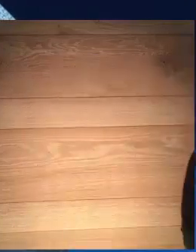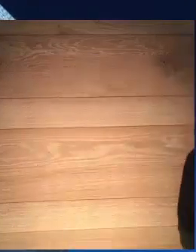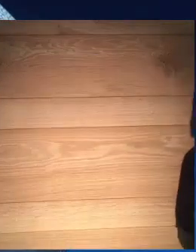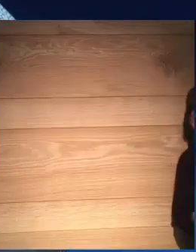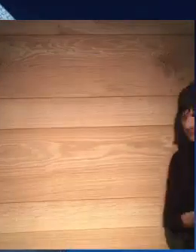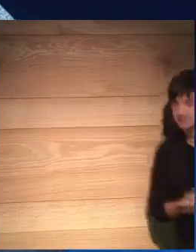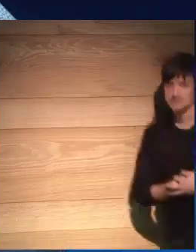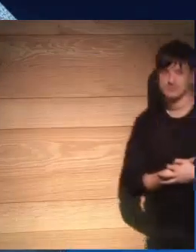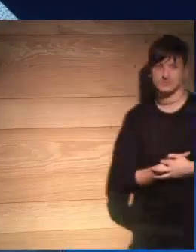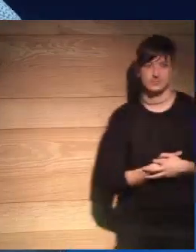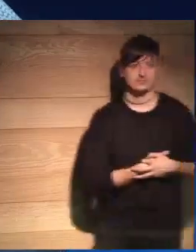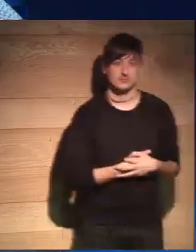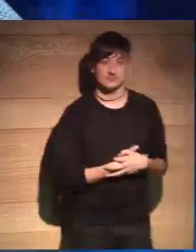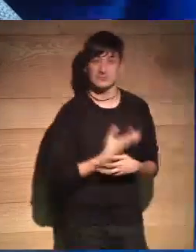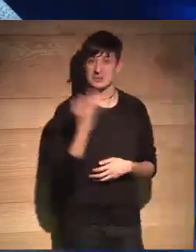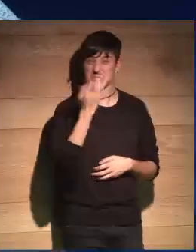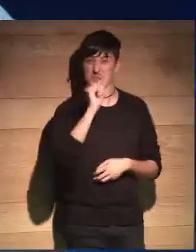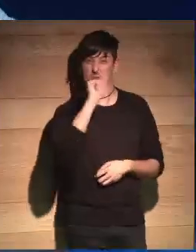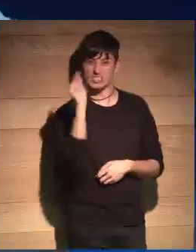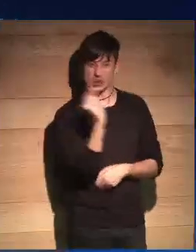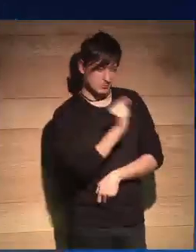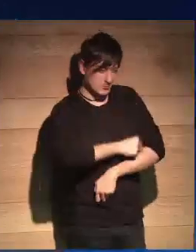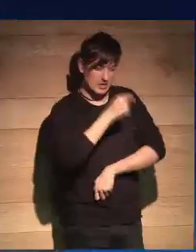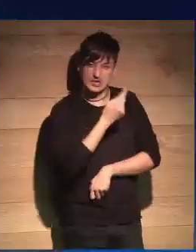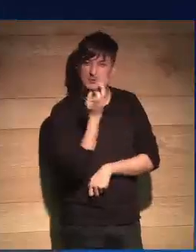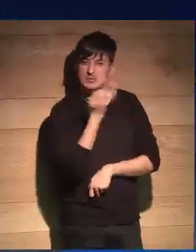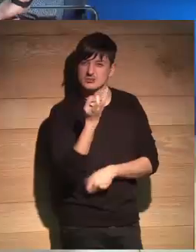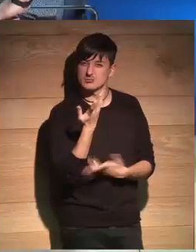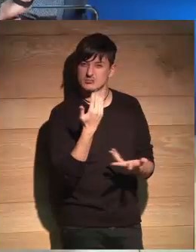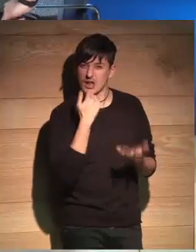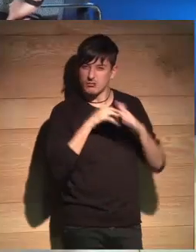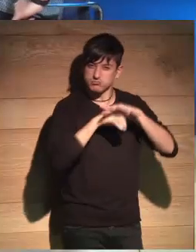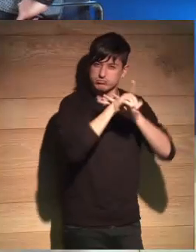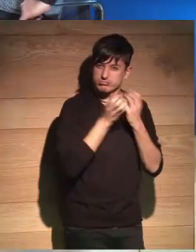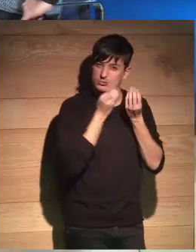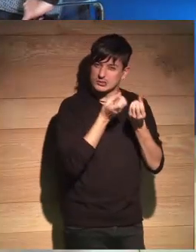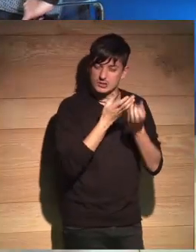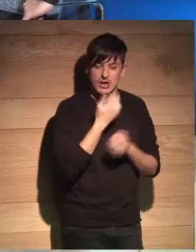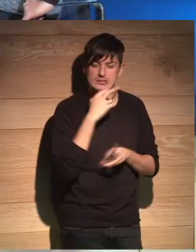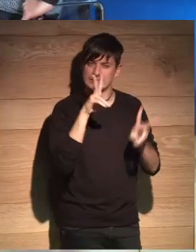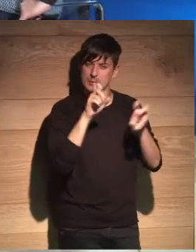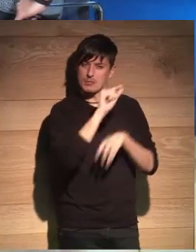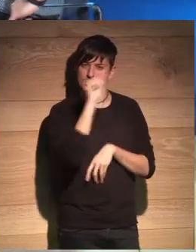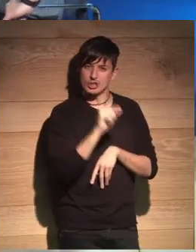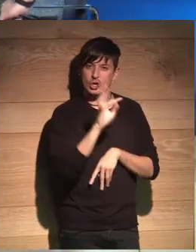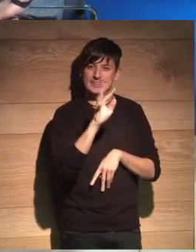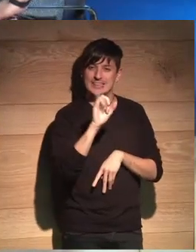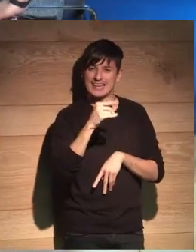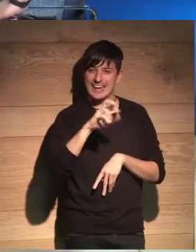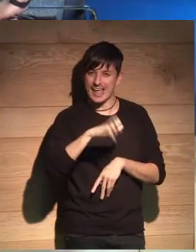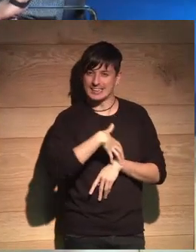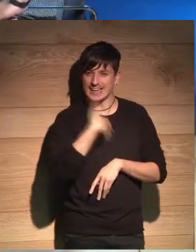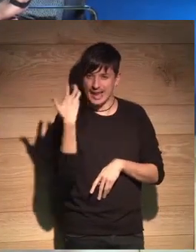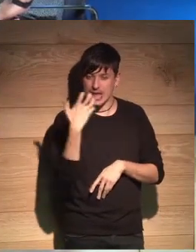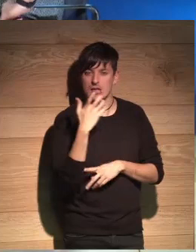picó? ¿Habéis conseguido desarrollar algo? ¿No? Cuenta un poco el asunto. Porque... Sí, el tema del el mosquito tigre es un problema allí